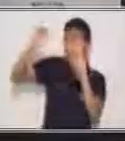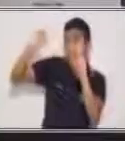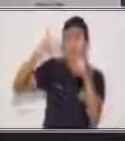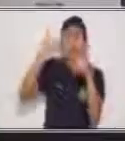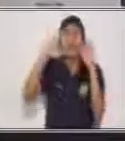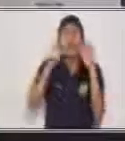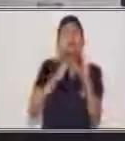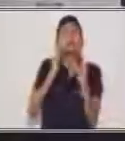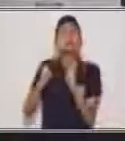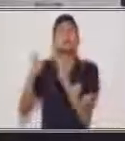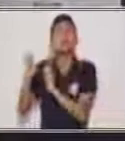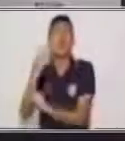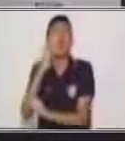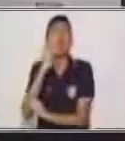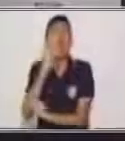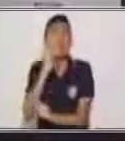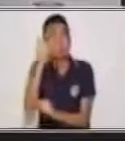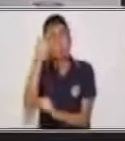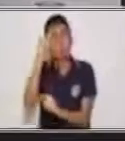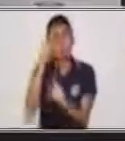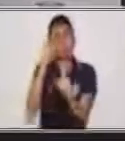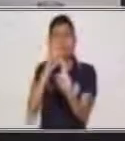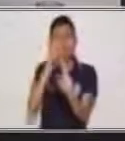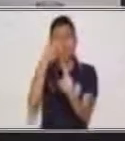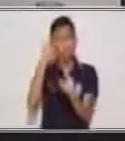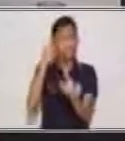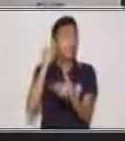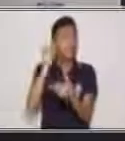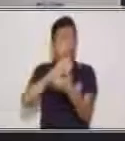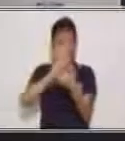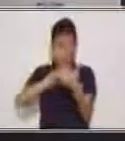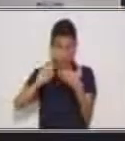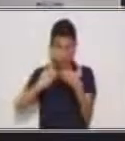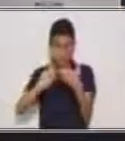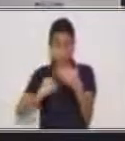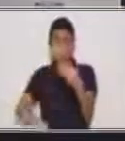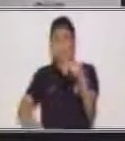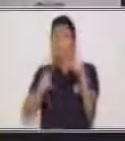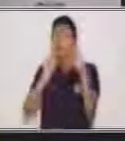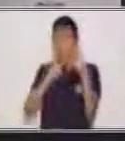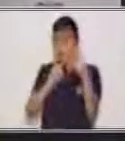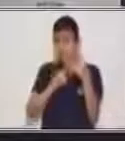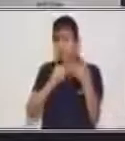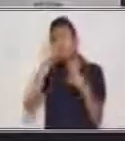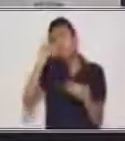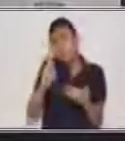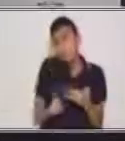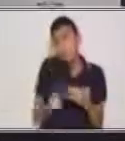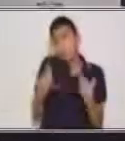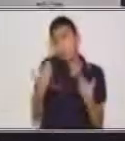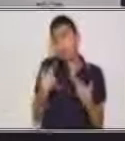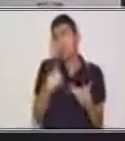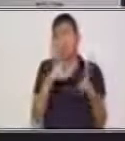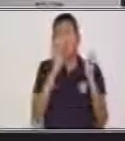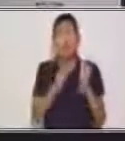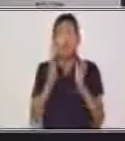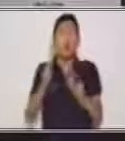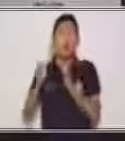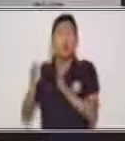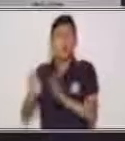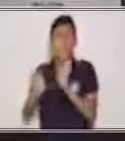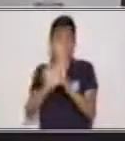oraciones cortas que den explicación a tu hipótesis. Y tercero, tiene que tener orden lógico. Yo no puedo